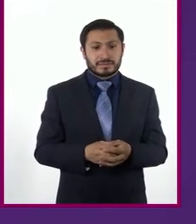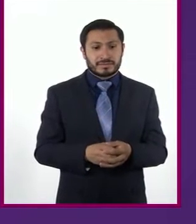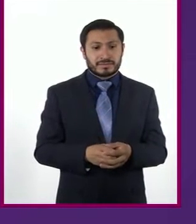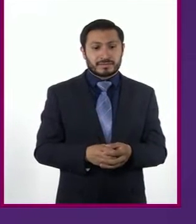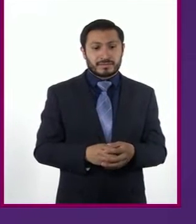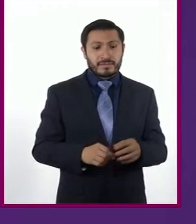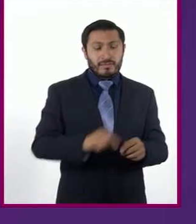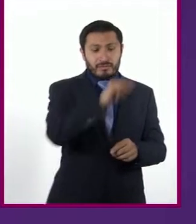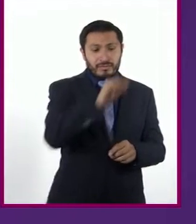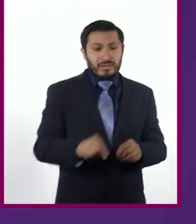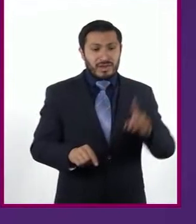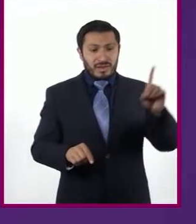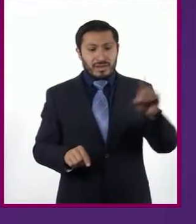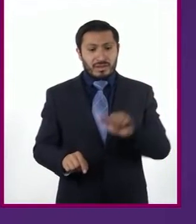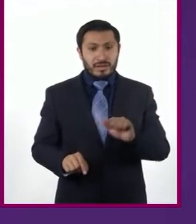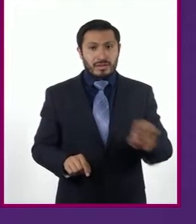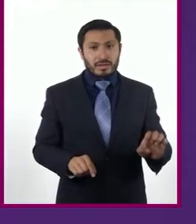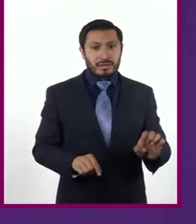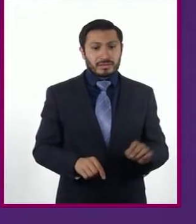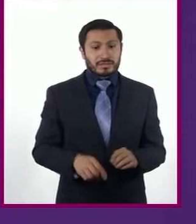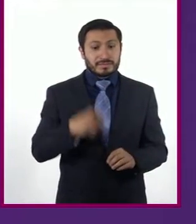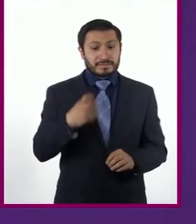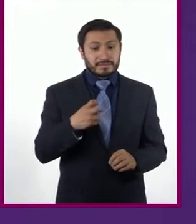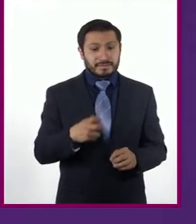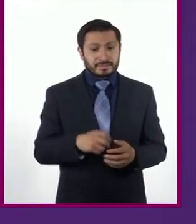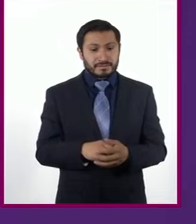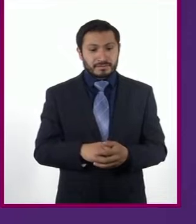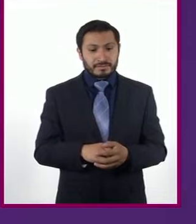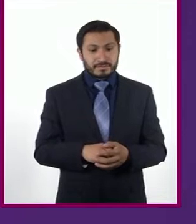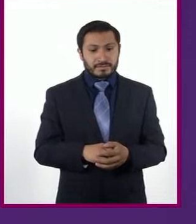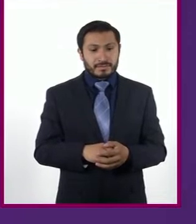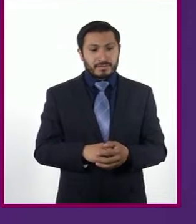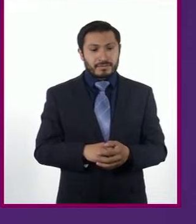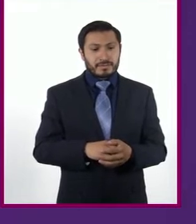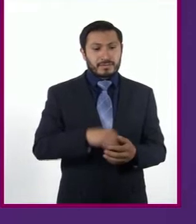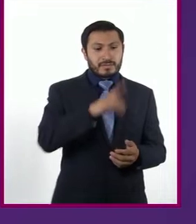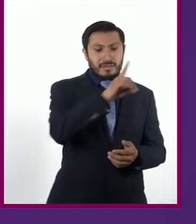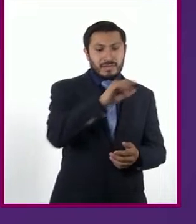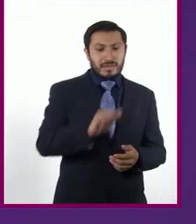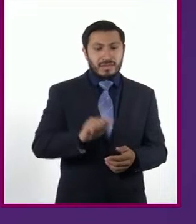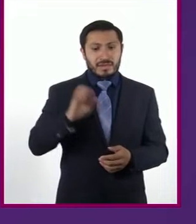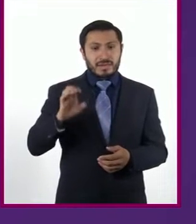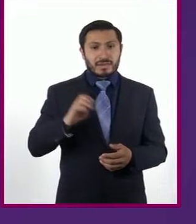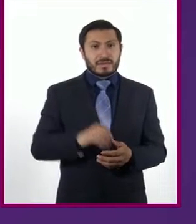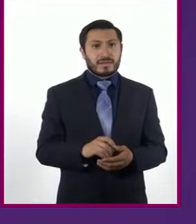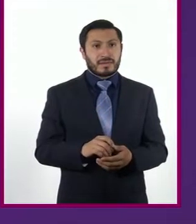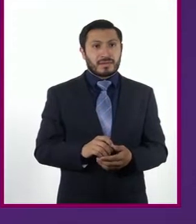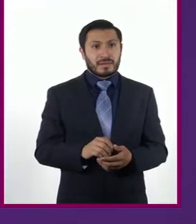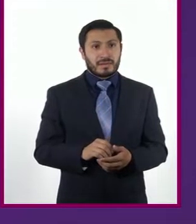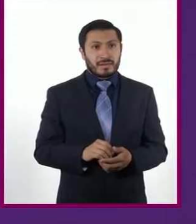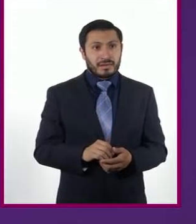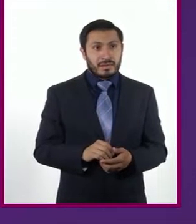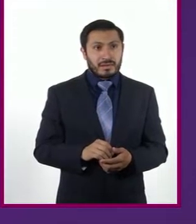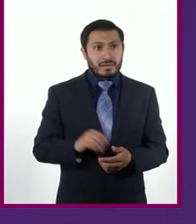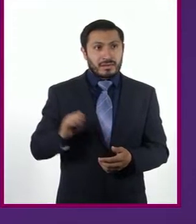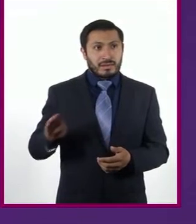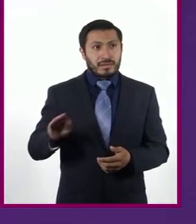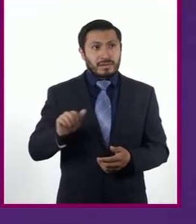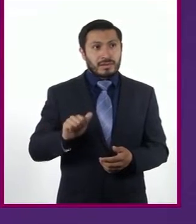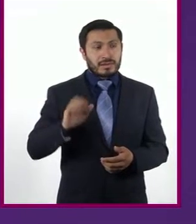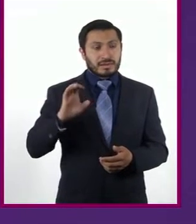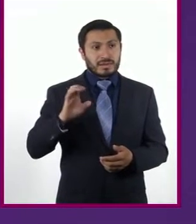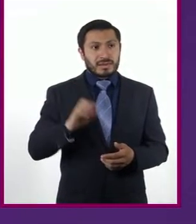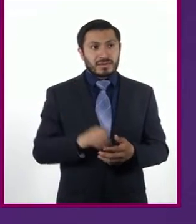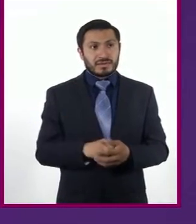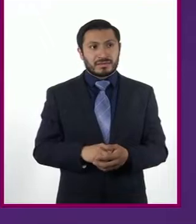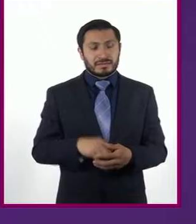el ángulo DAE, este es el ángulo DAC y este es el ángulo BAC.